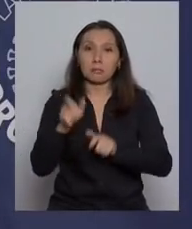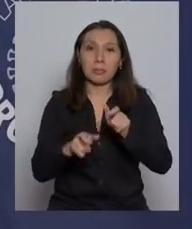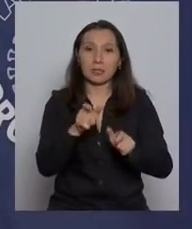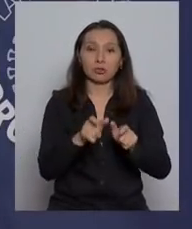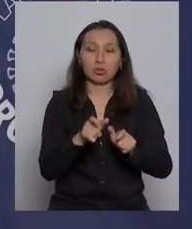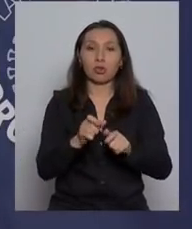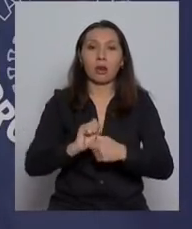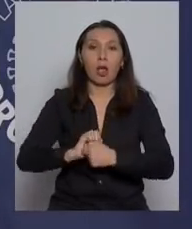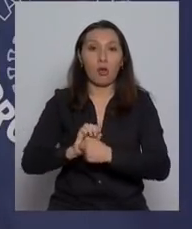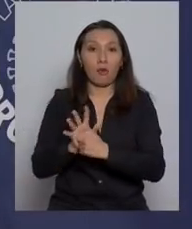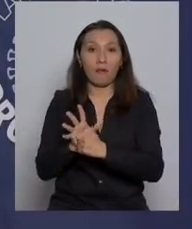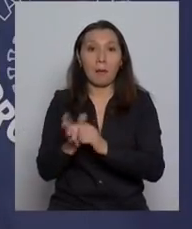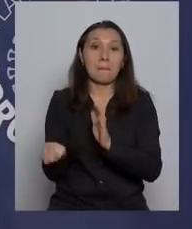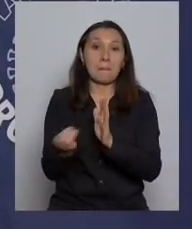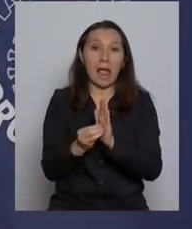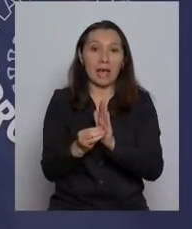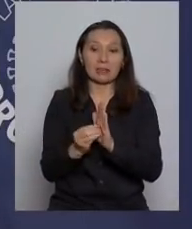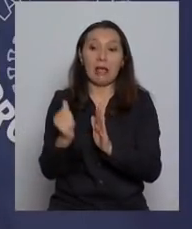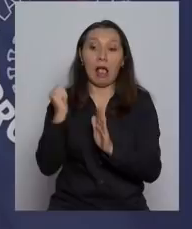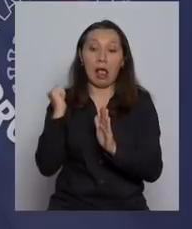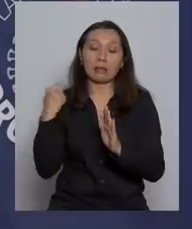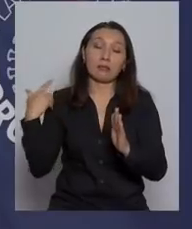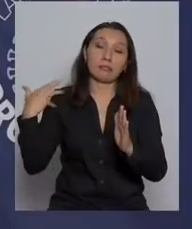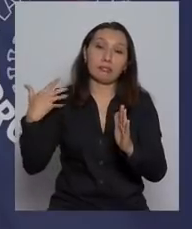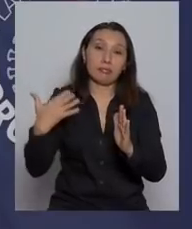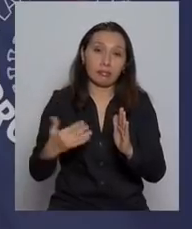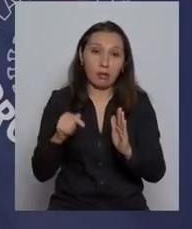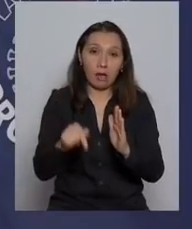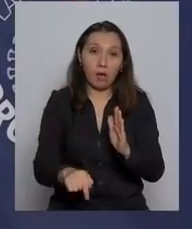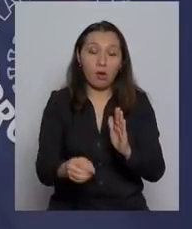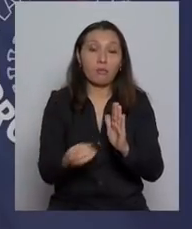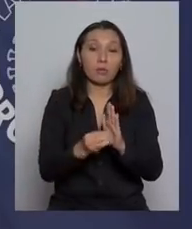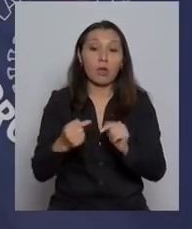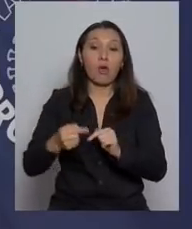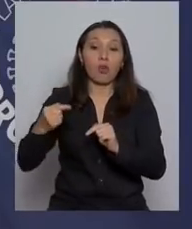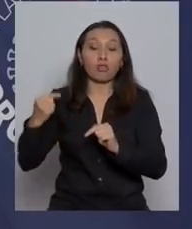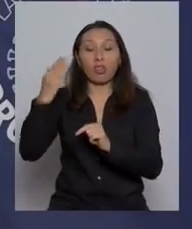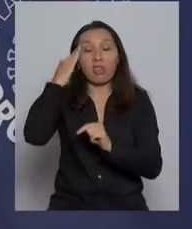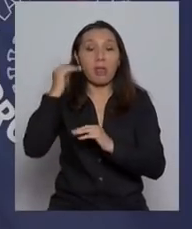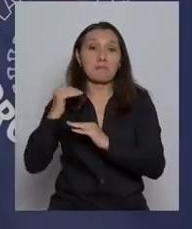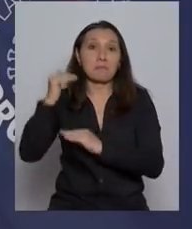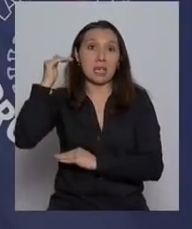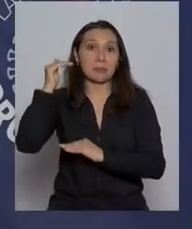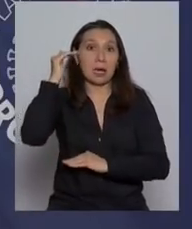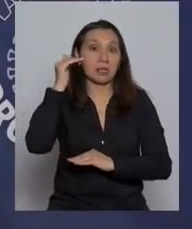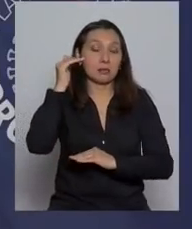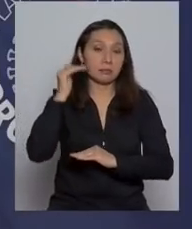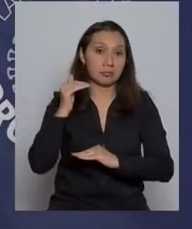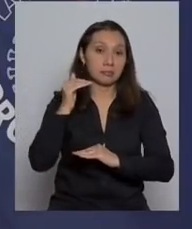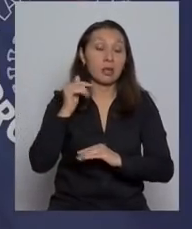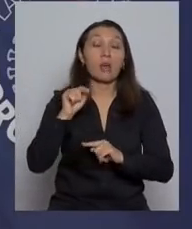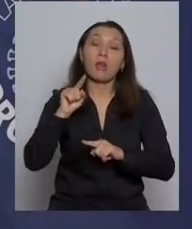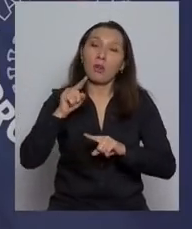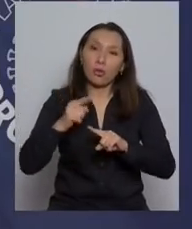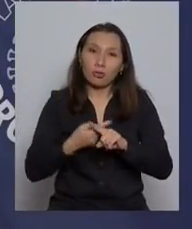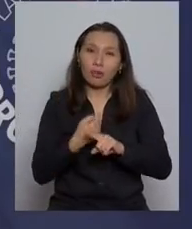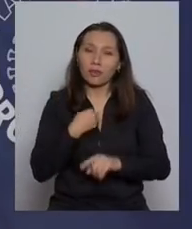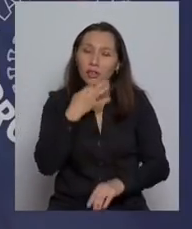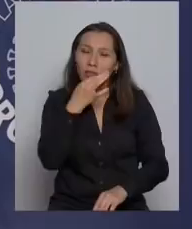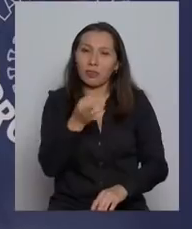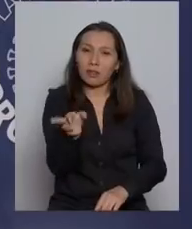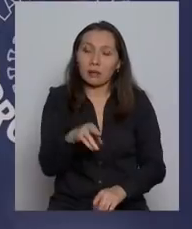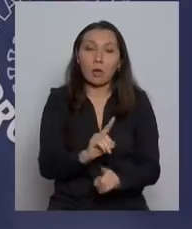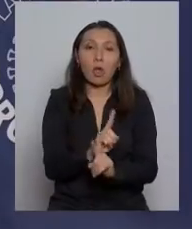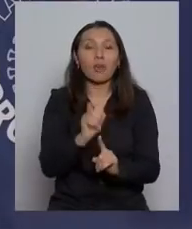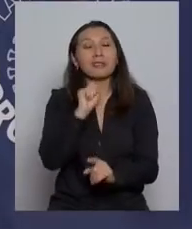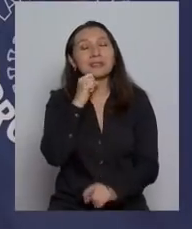de casos nuevos detectados para coronavirus que los otros días. Esto, una vez más, lo insisto, no